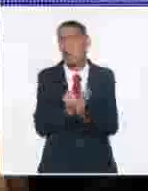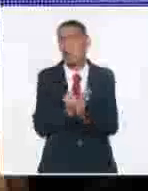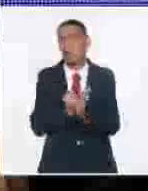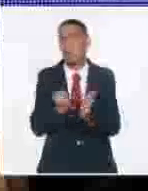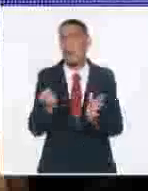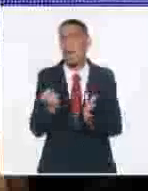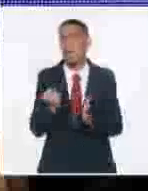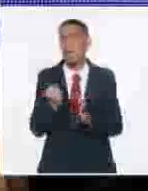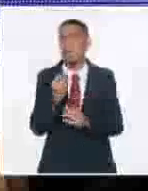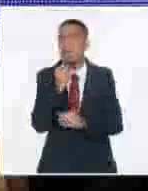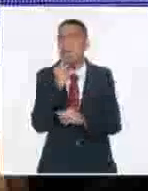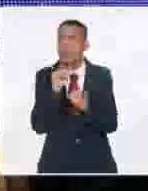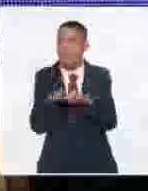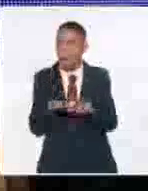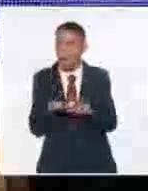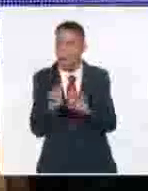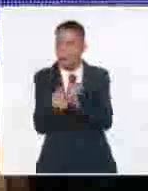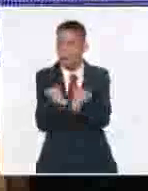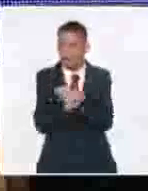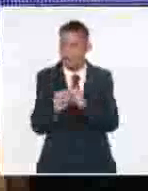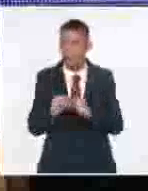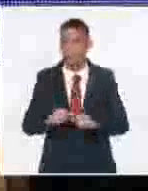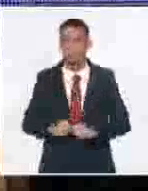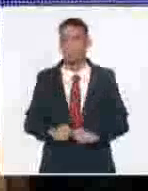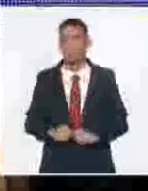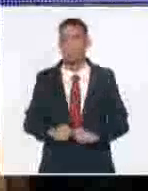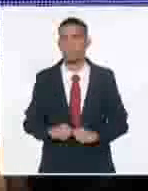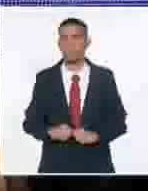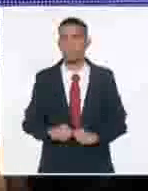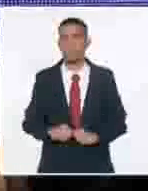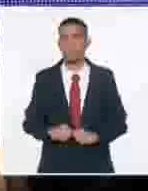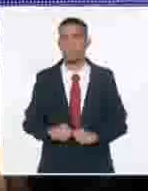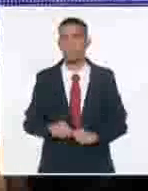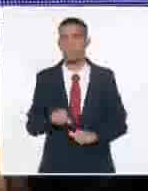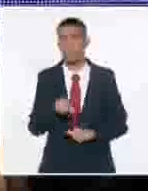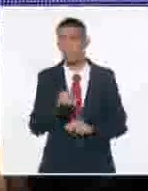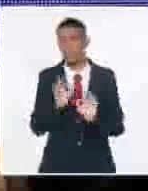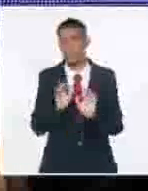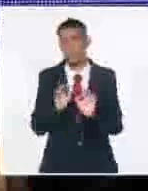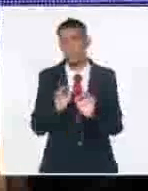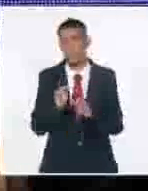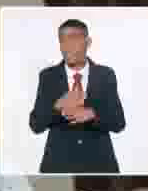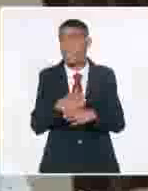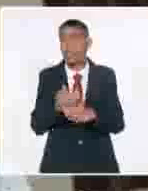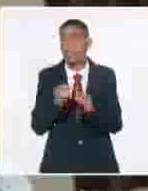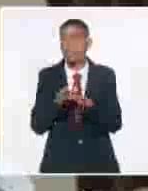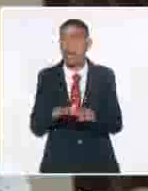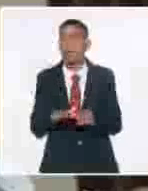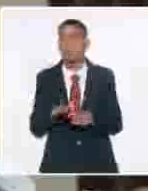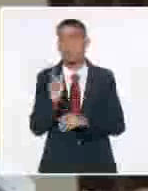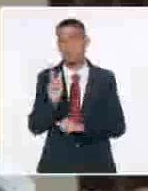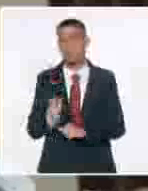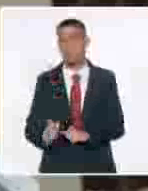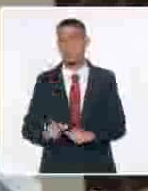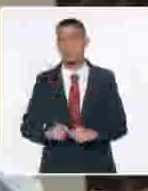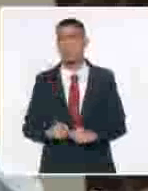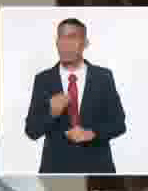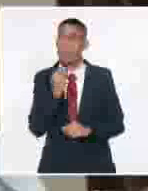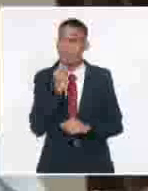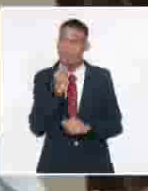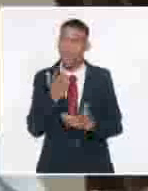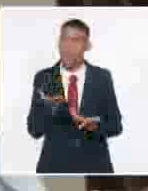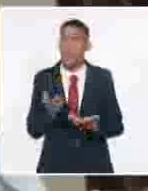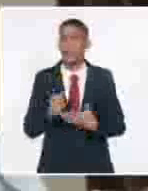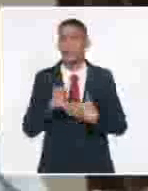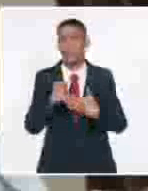fuego, sino únicamente una pausa humanitaria que permitiera